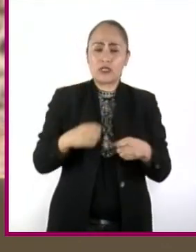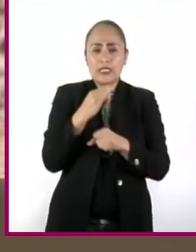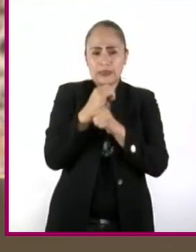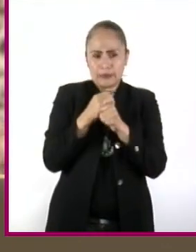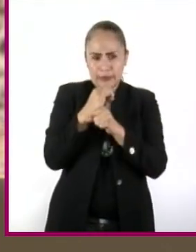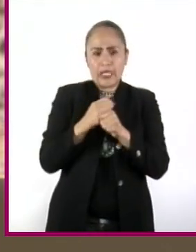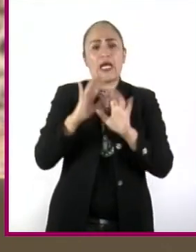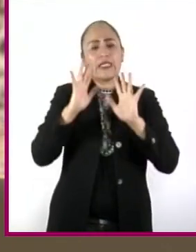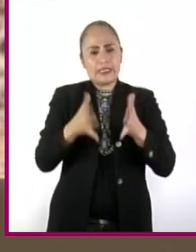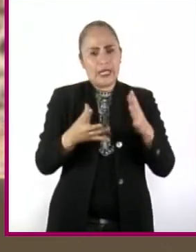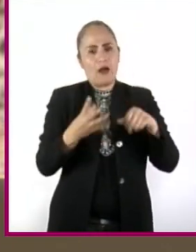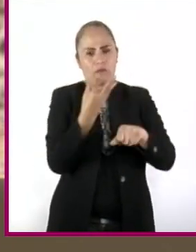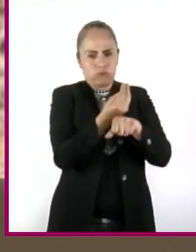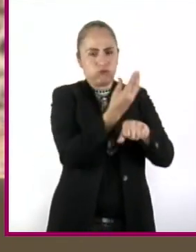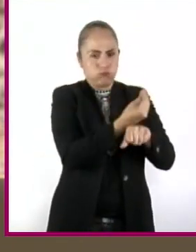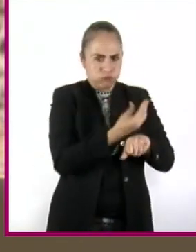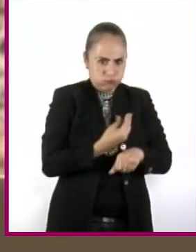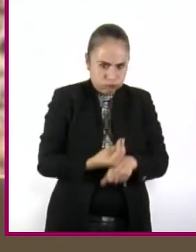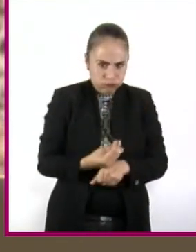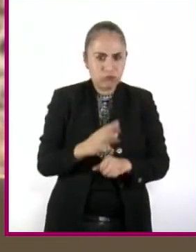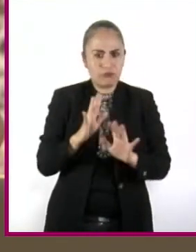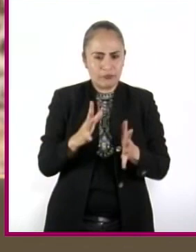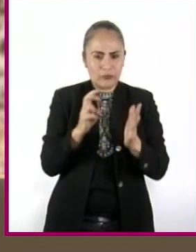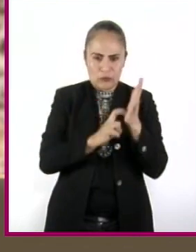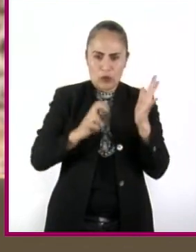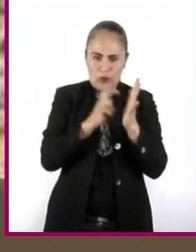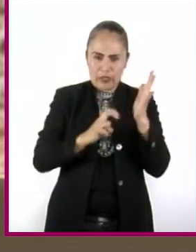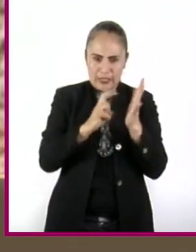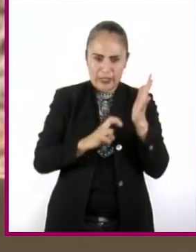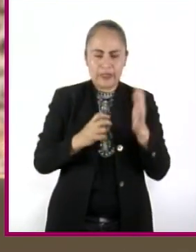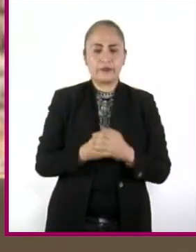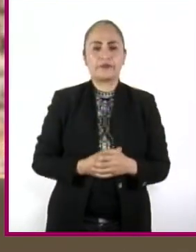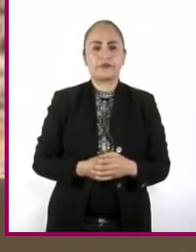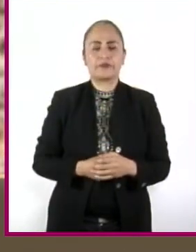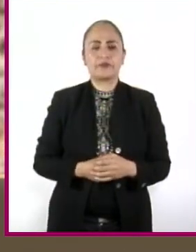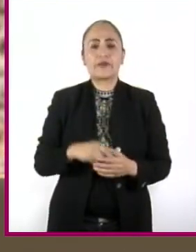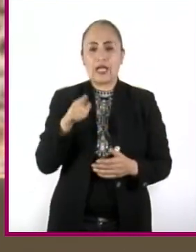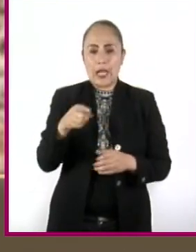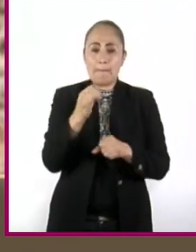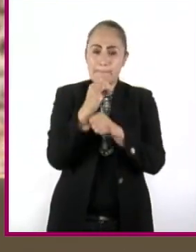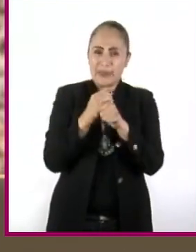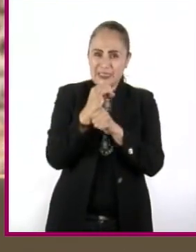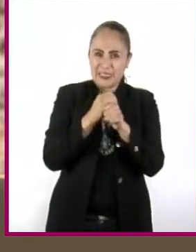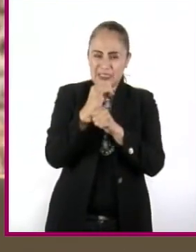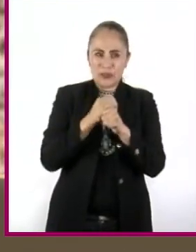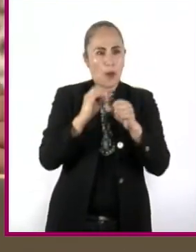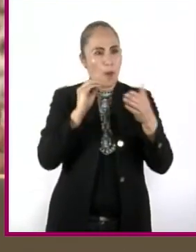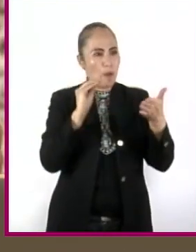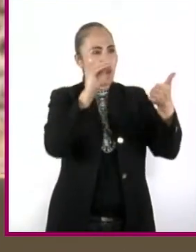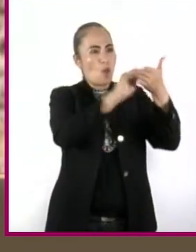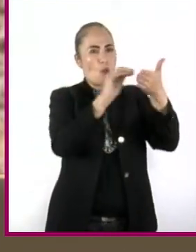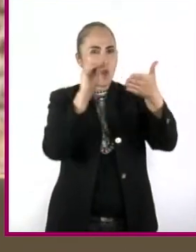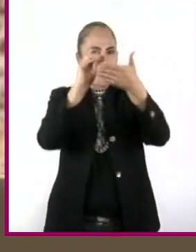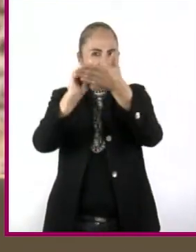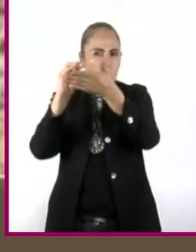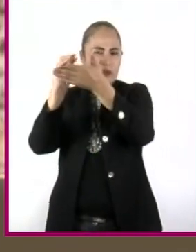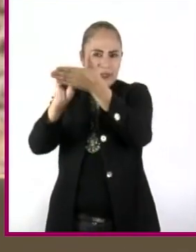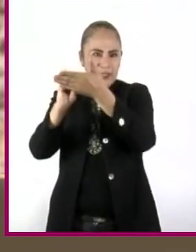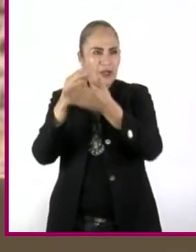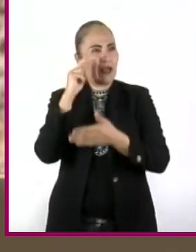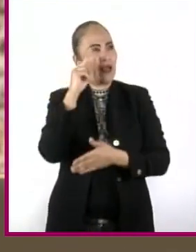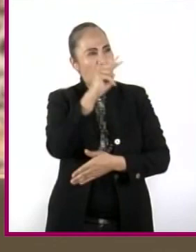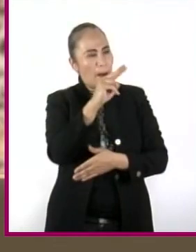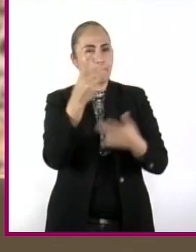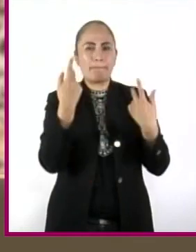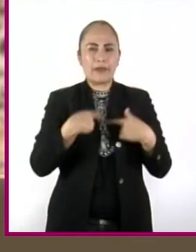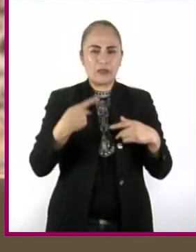ya algunas mejoras. Por ejemplo, gracias a este estudio, se colocaron señalizaciones en las estaciones para que la